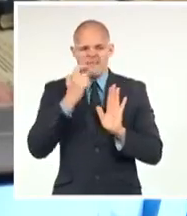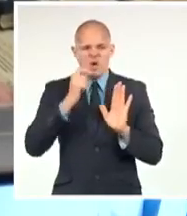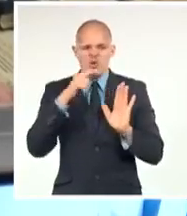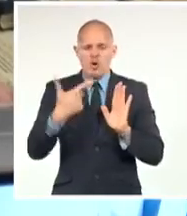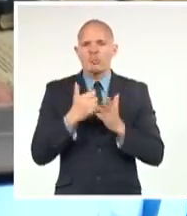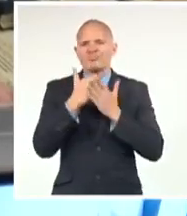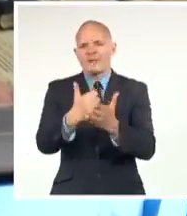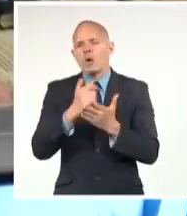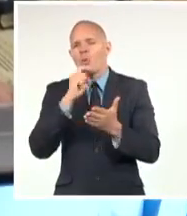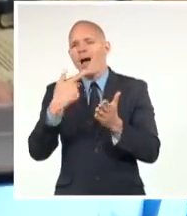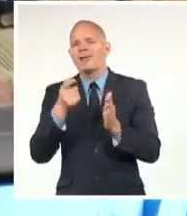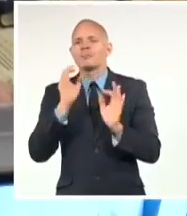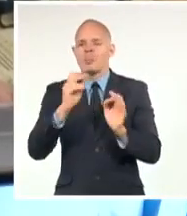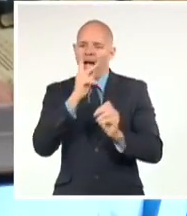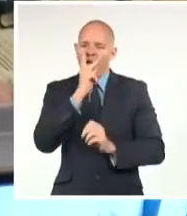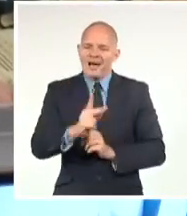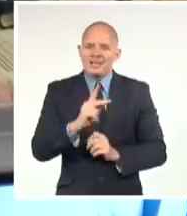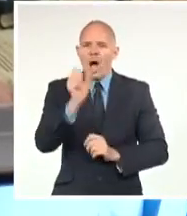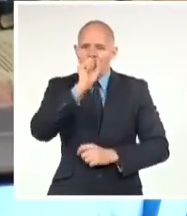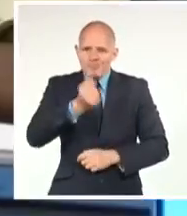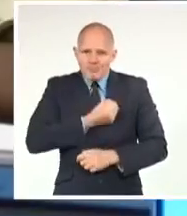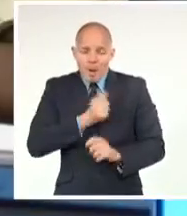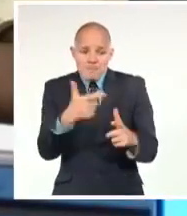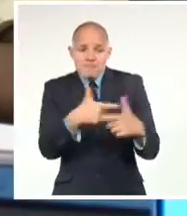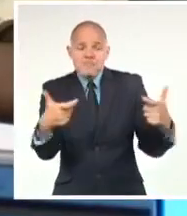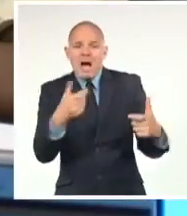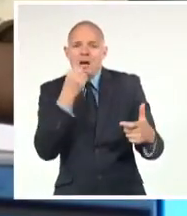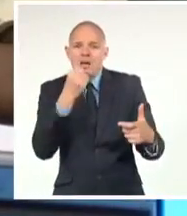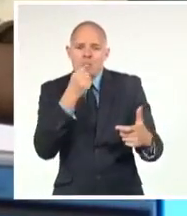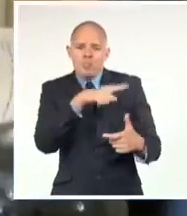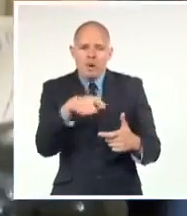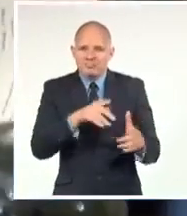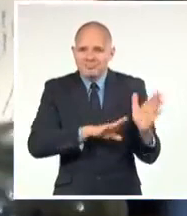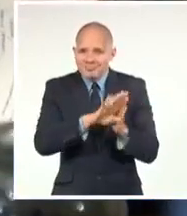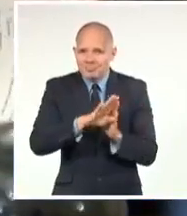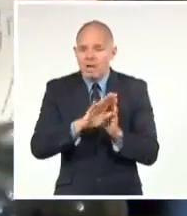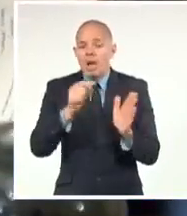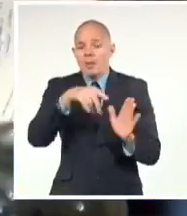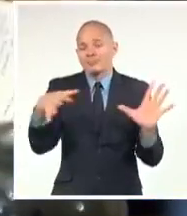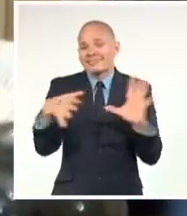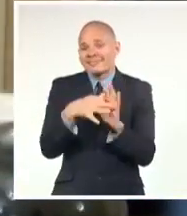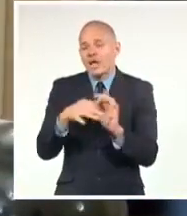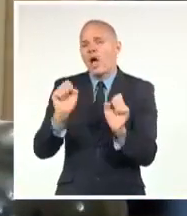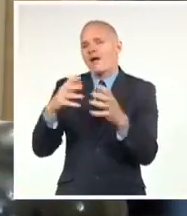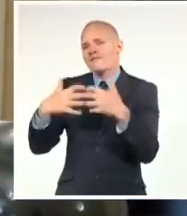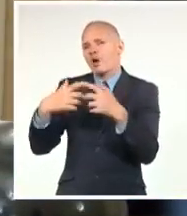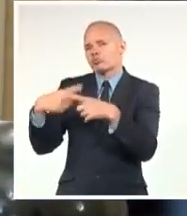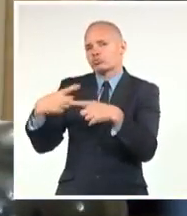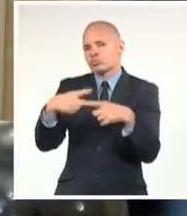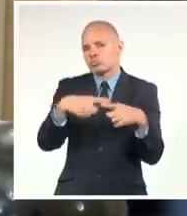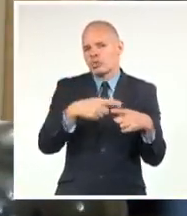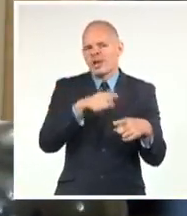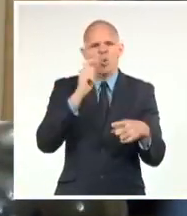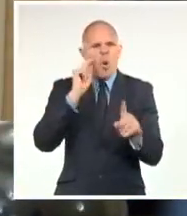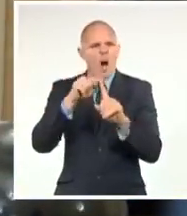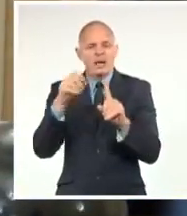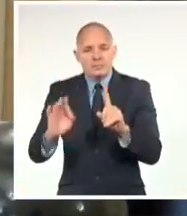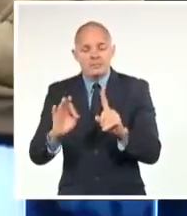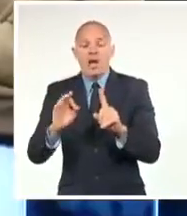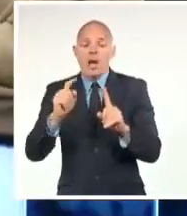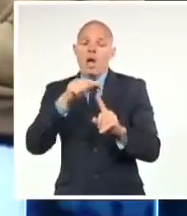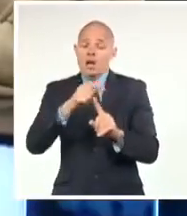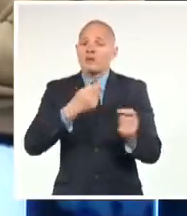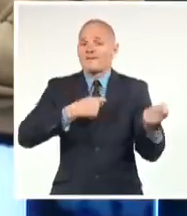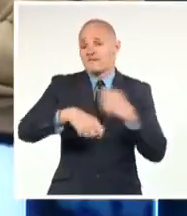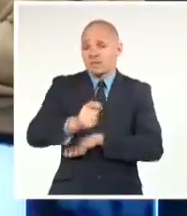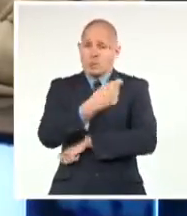recuperación del programa porcino y su encadenamiento con la industria. El objetivo principal es garantizar el consumo social y el